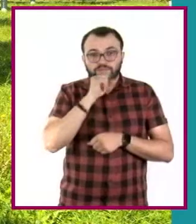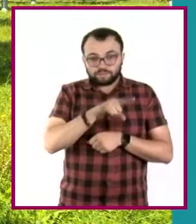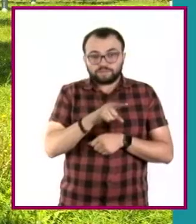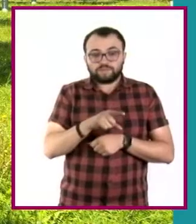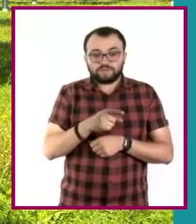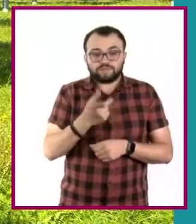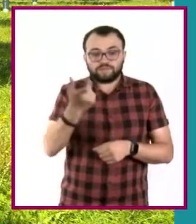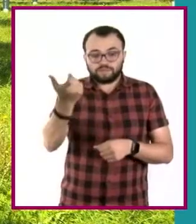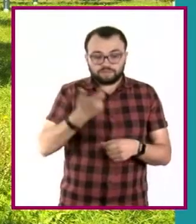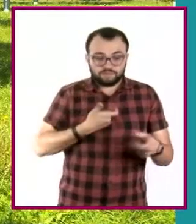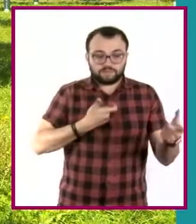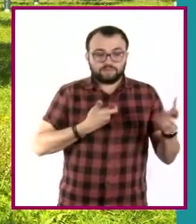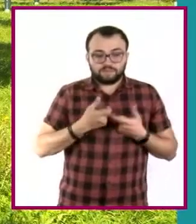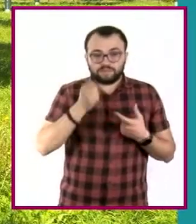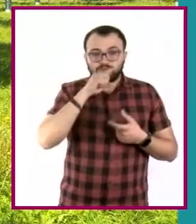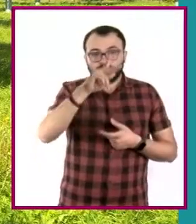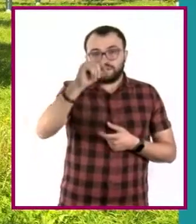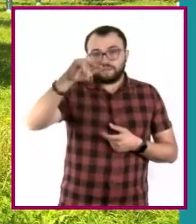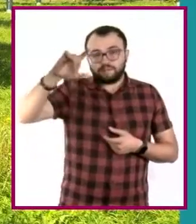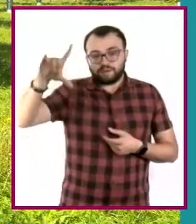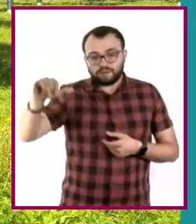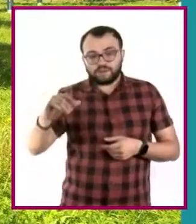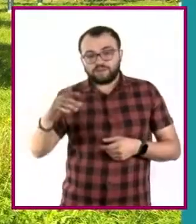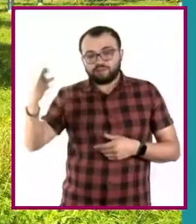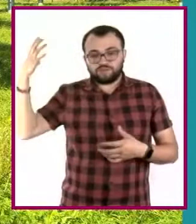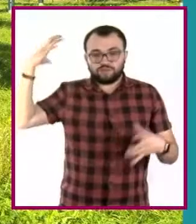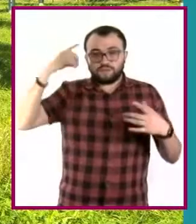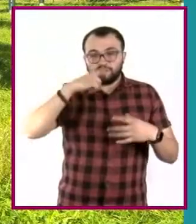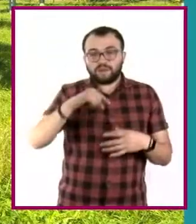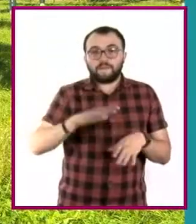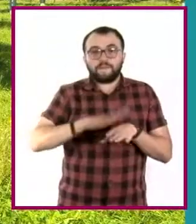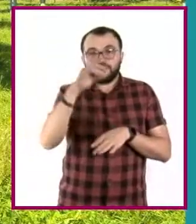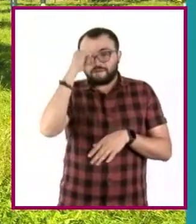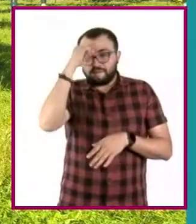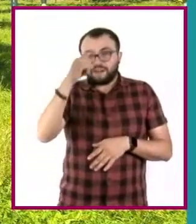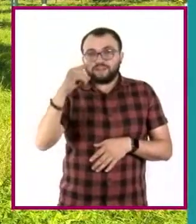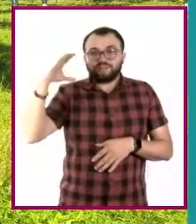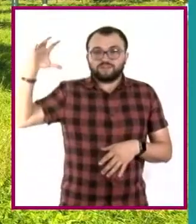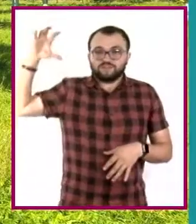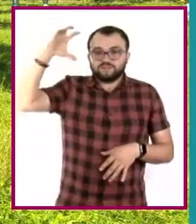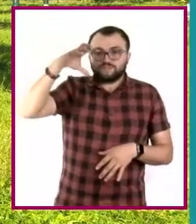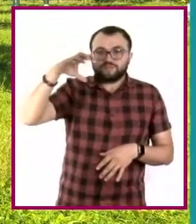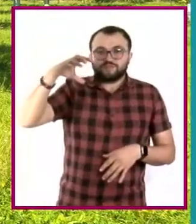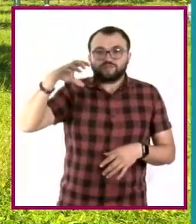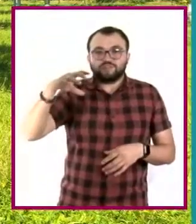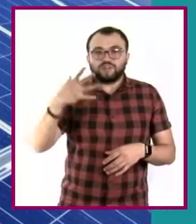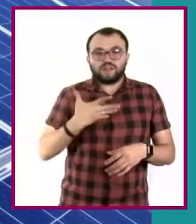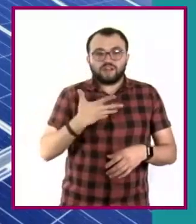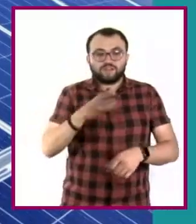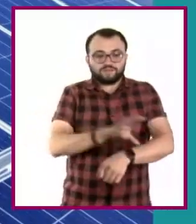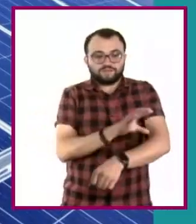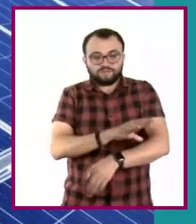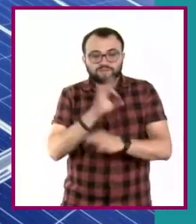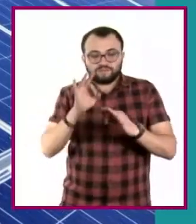y gestión de paneles solares para impulsar esta fuente de energía en México. En noviembre de 2015, creó un fondo de inversión cuyo